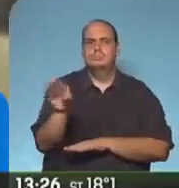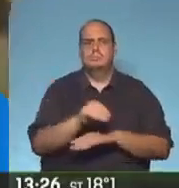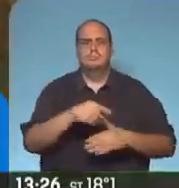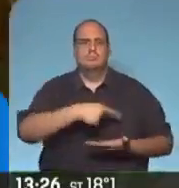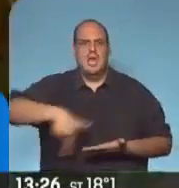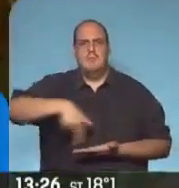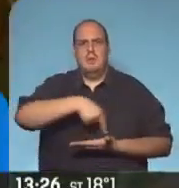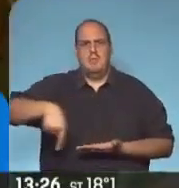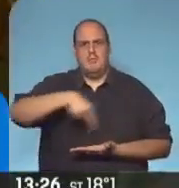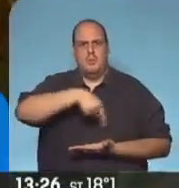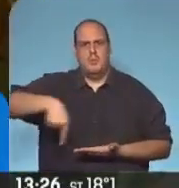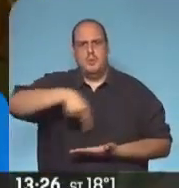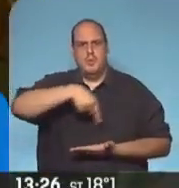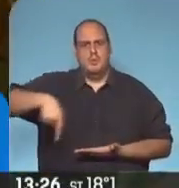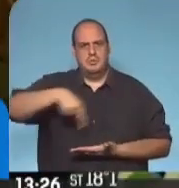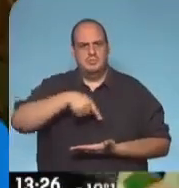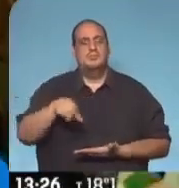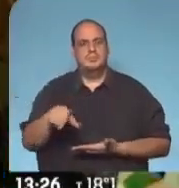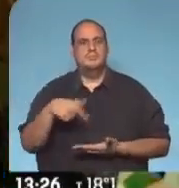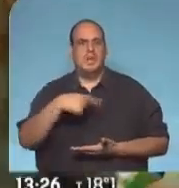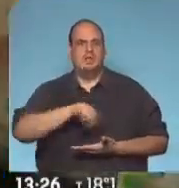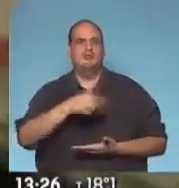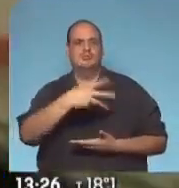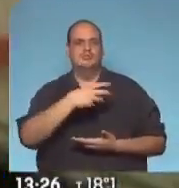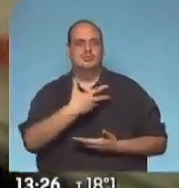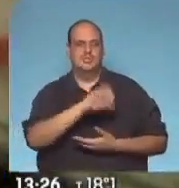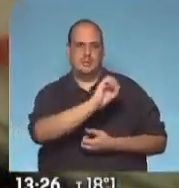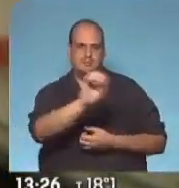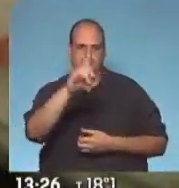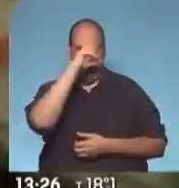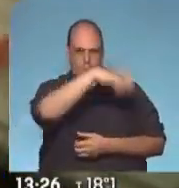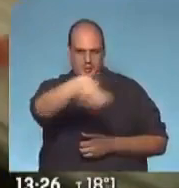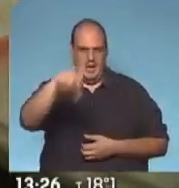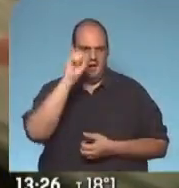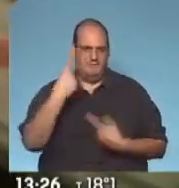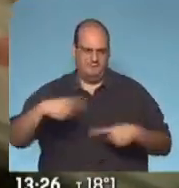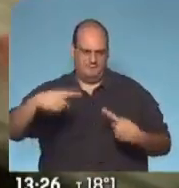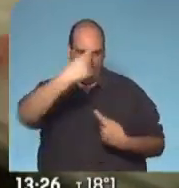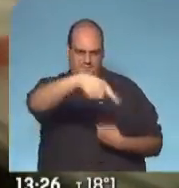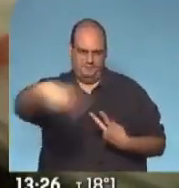imprimir y también están llevando ellos máscaras a otros hospitales.